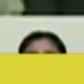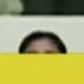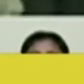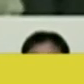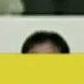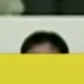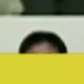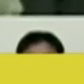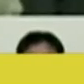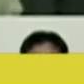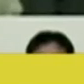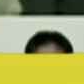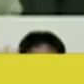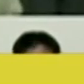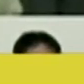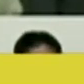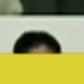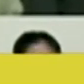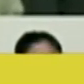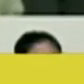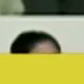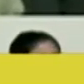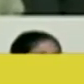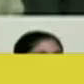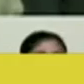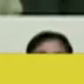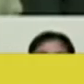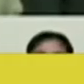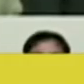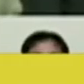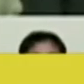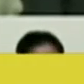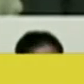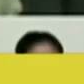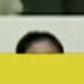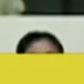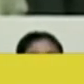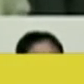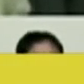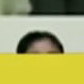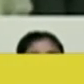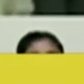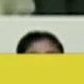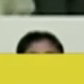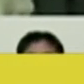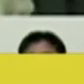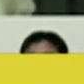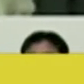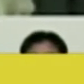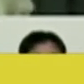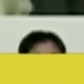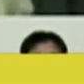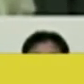este territorio, el cual me honro en comandar, proclamo que nuestras convicciones y juramentos de fidelidad a nuestros